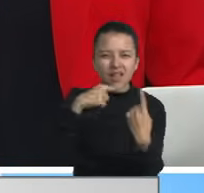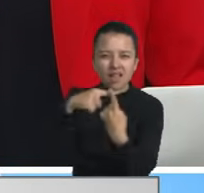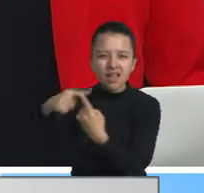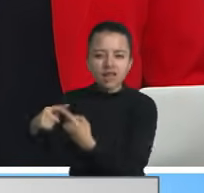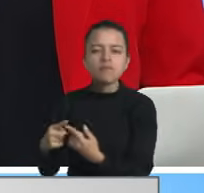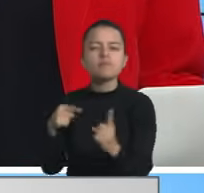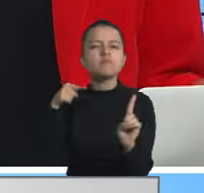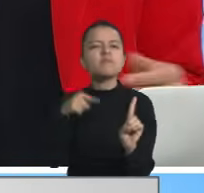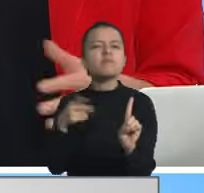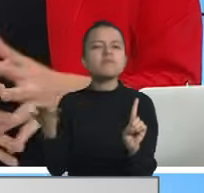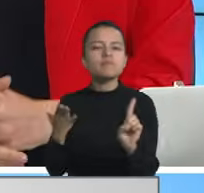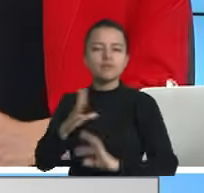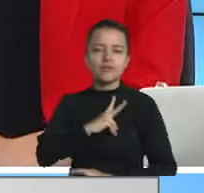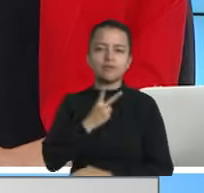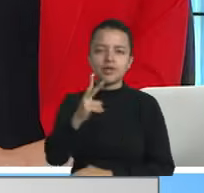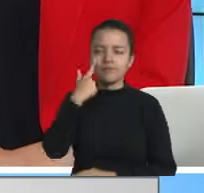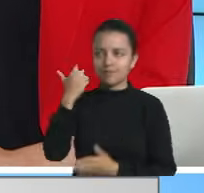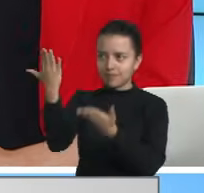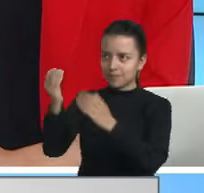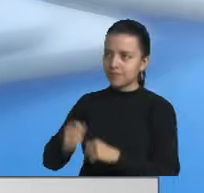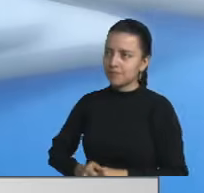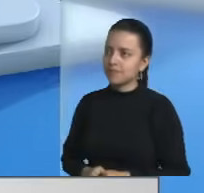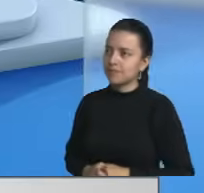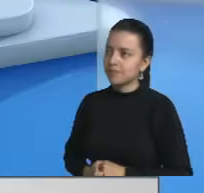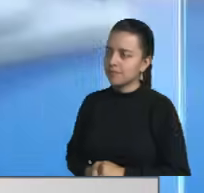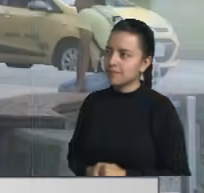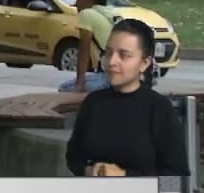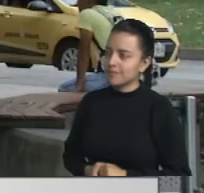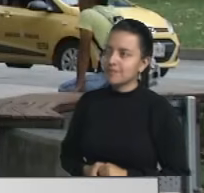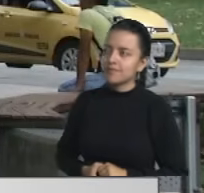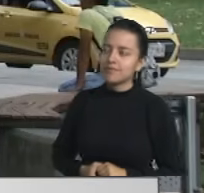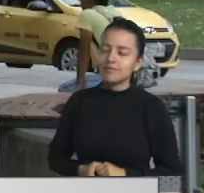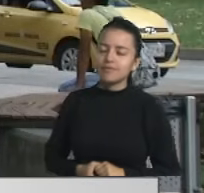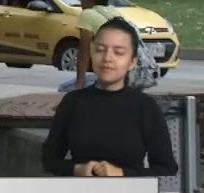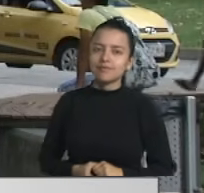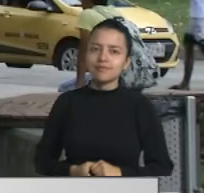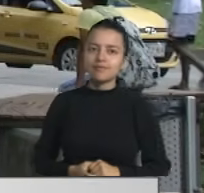detalles de esta operación policial. Valentina, adelante.